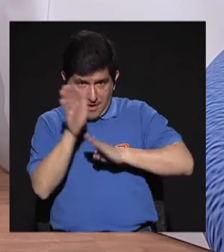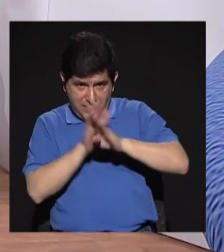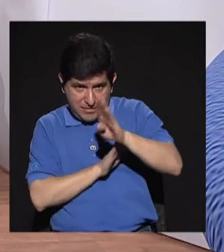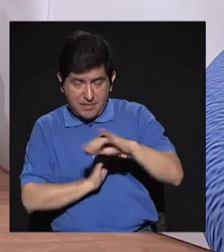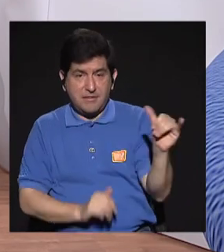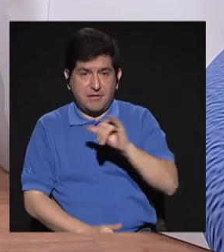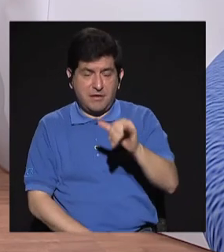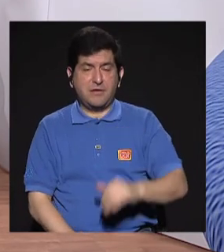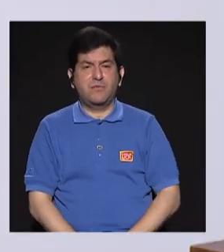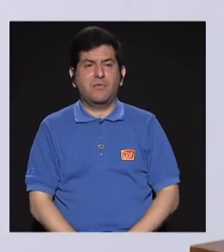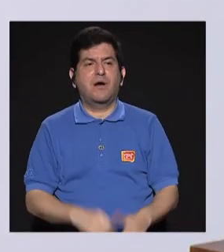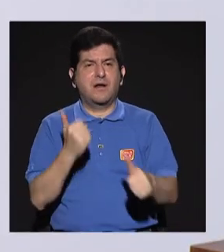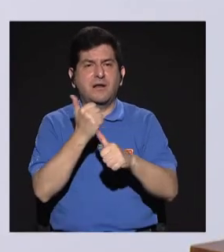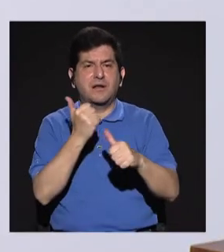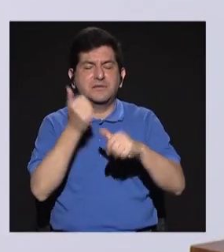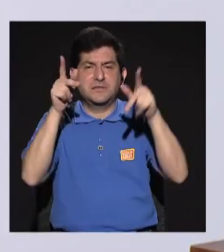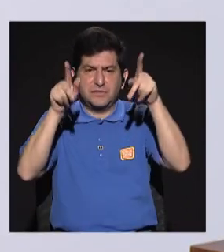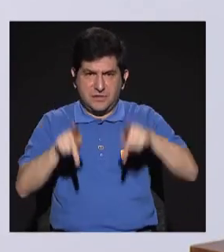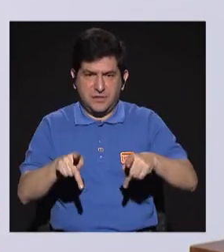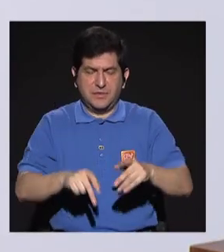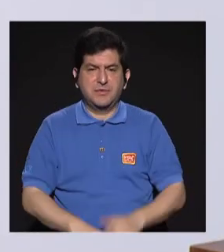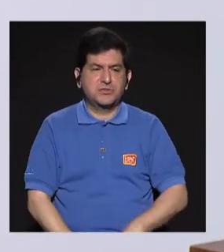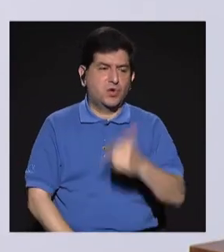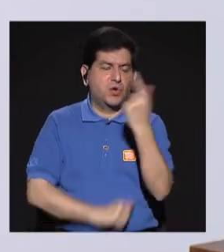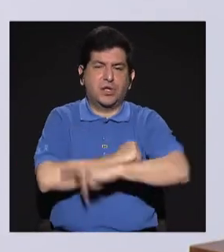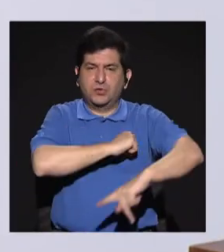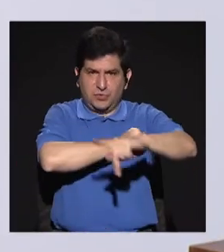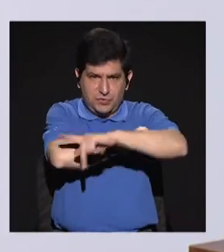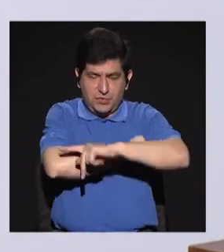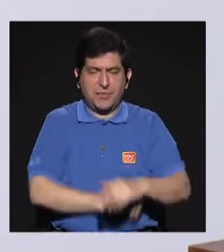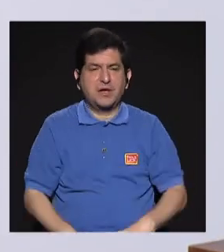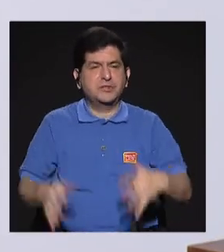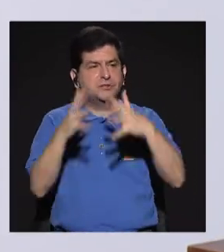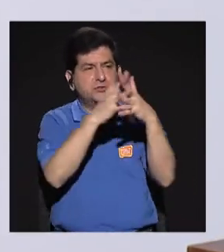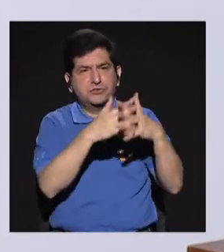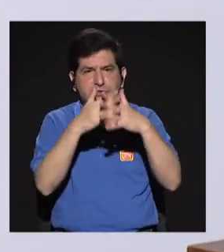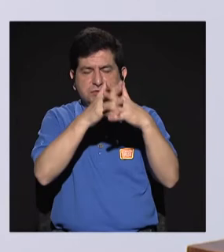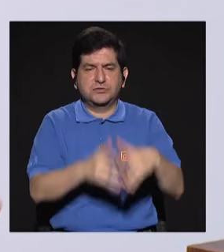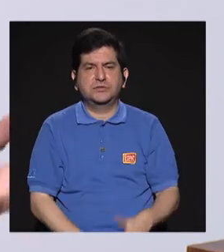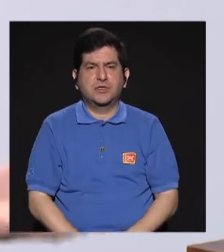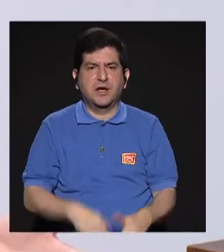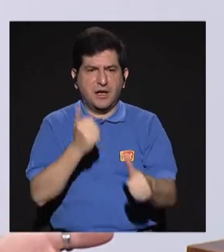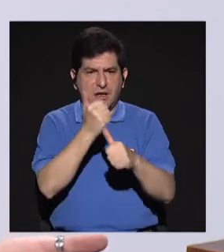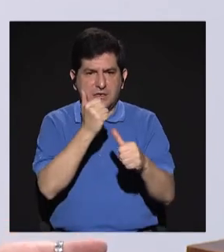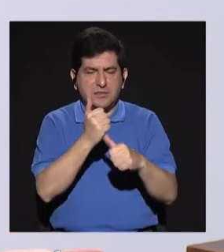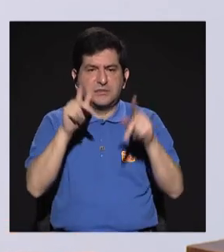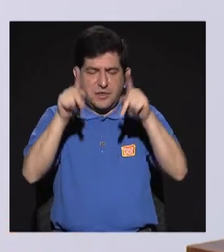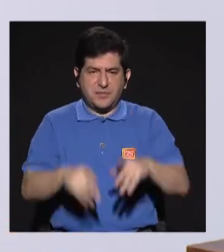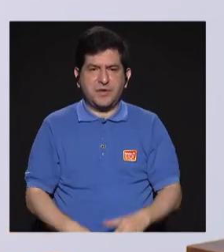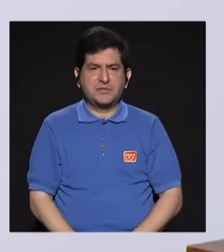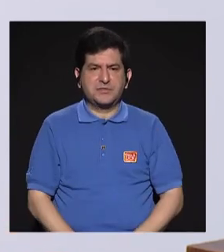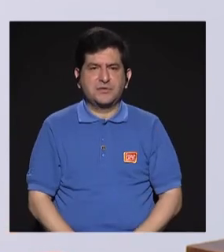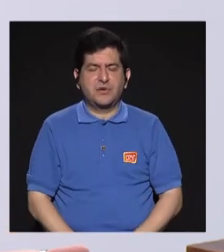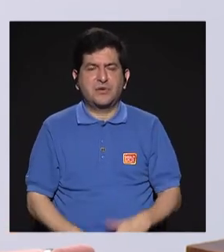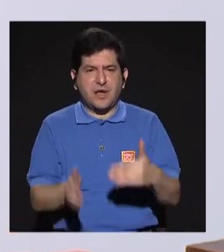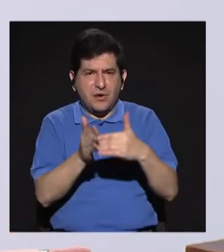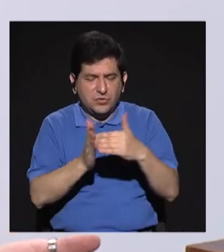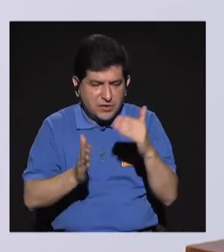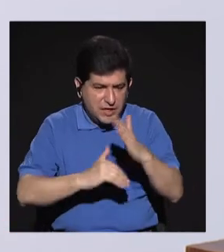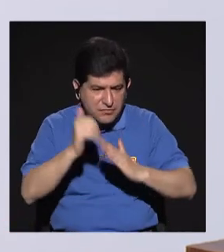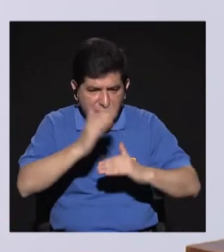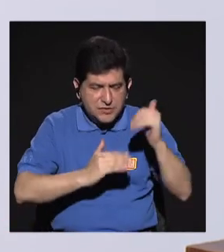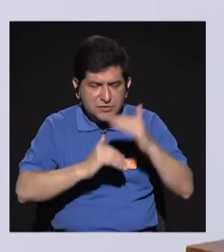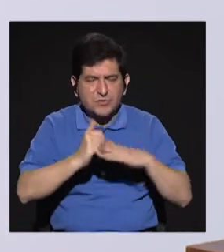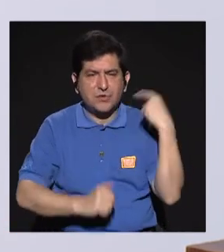poderlo desarrollar así como asesoría de personas de otro país por ejemplo eeuu sobre la asesoría de una re constructora